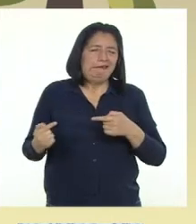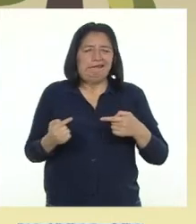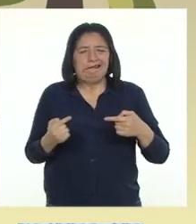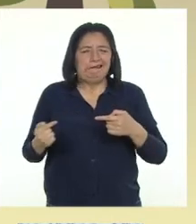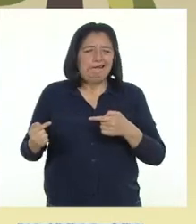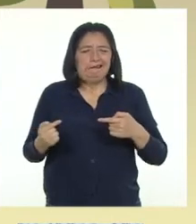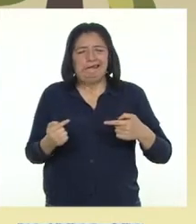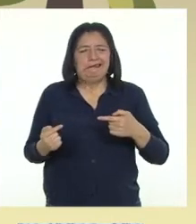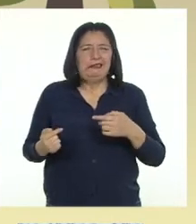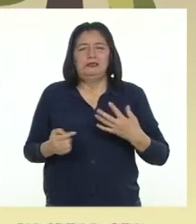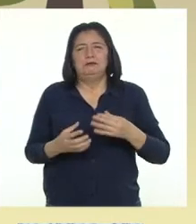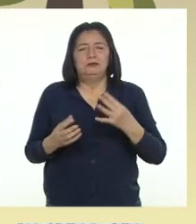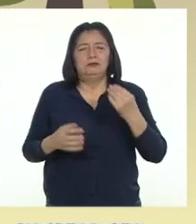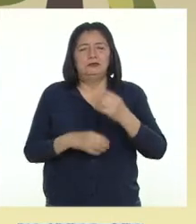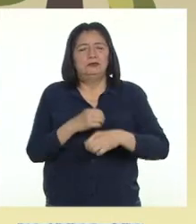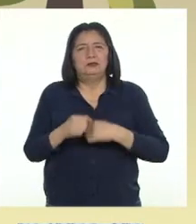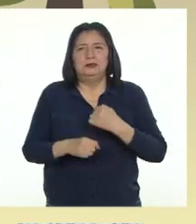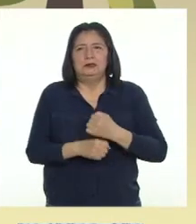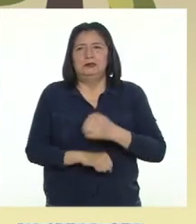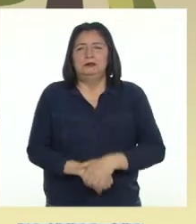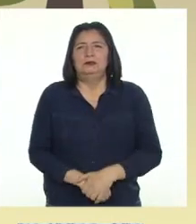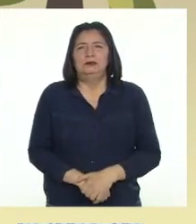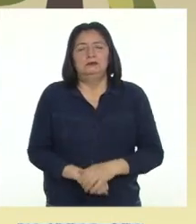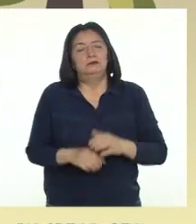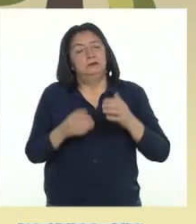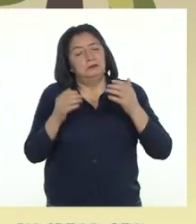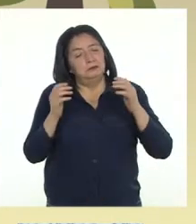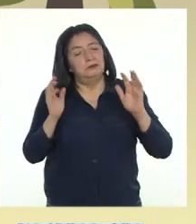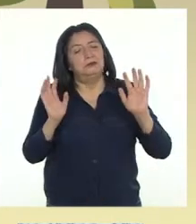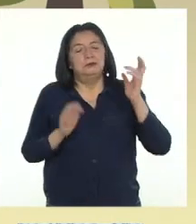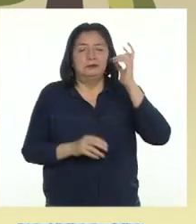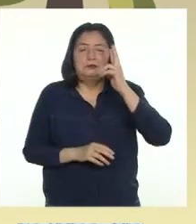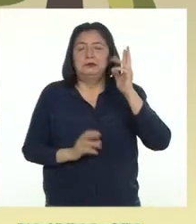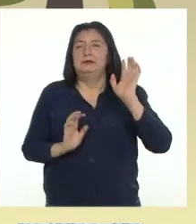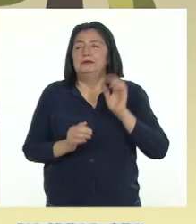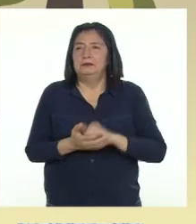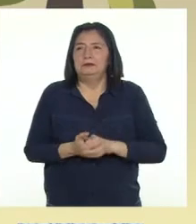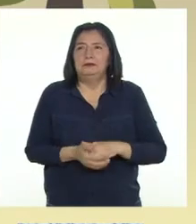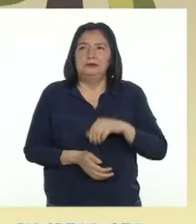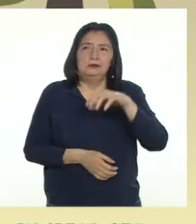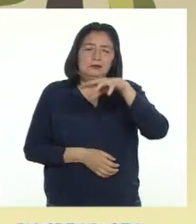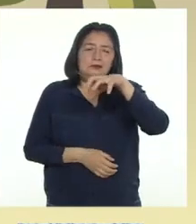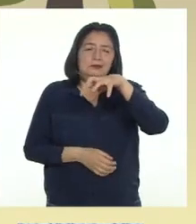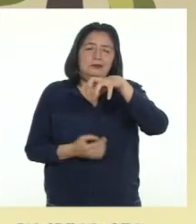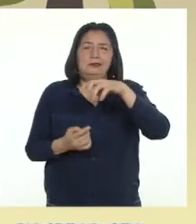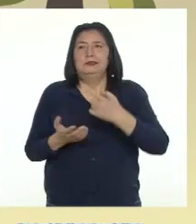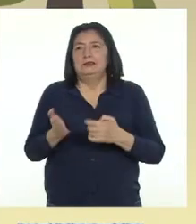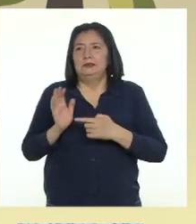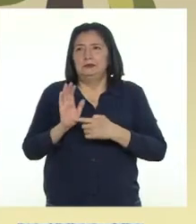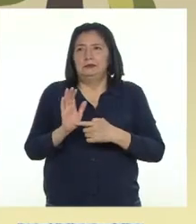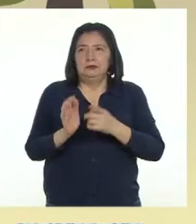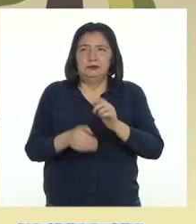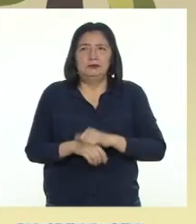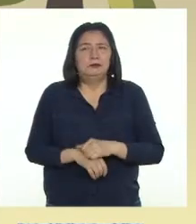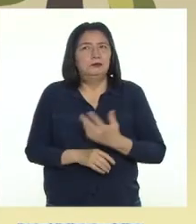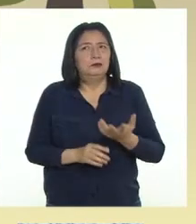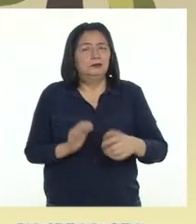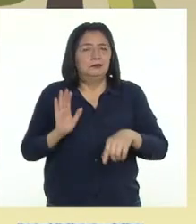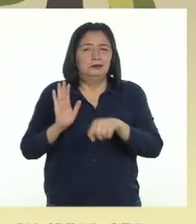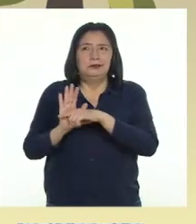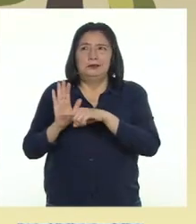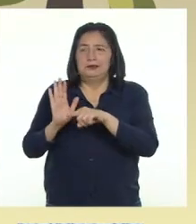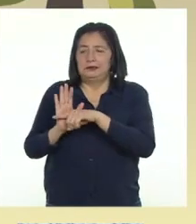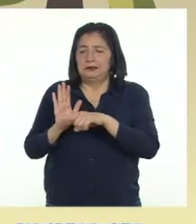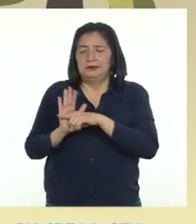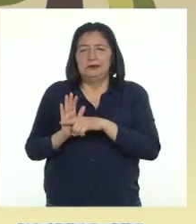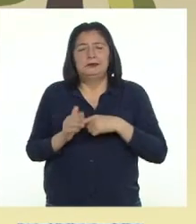por muchísimos años. Supongo que por eso la araña quiso mostrarles el lado